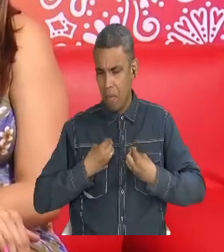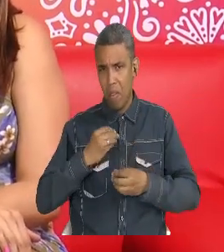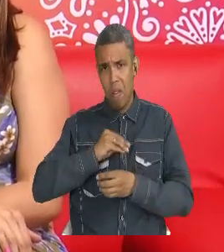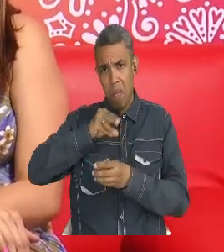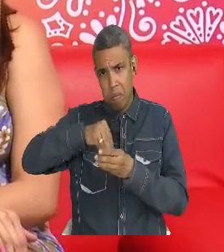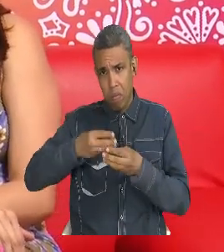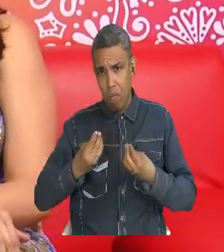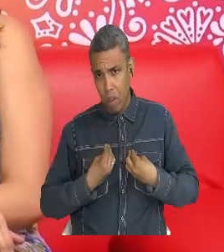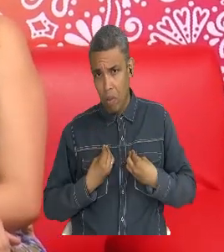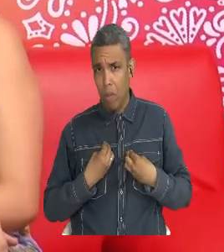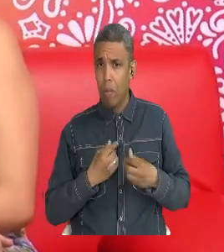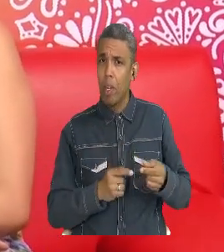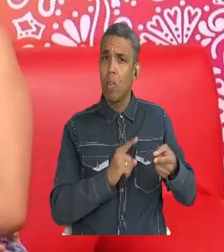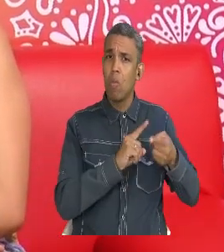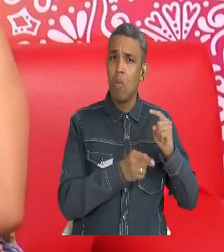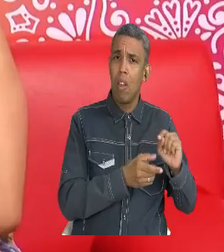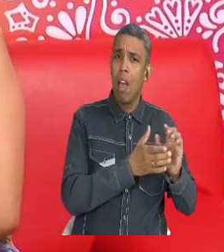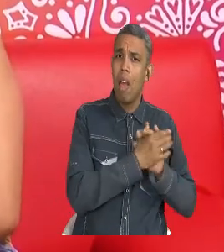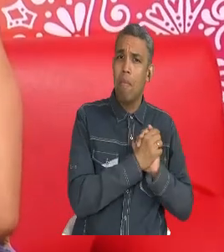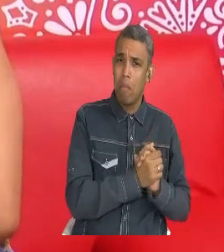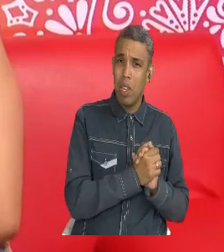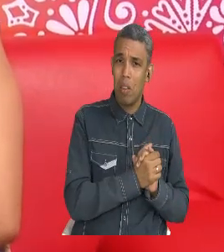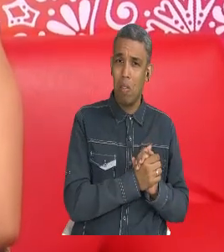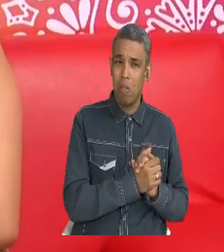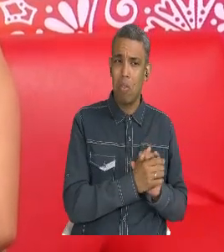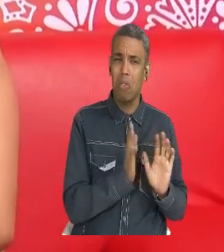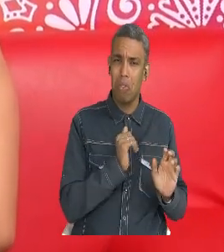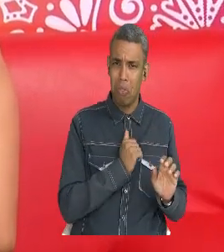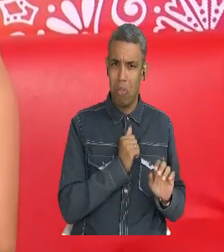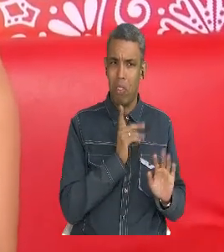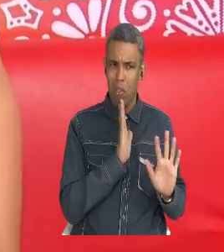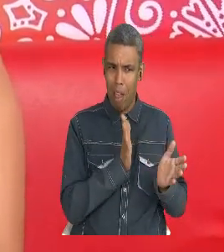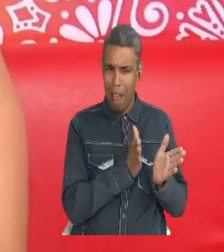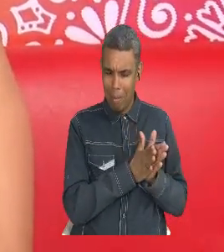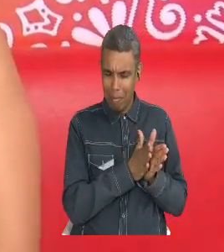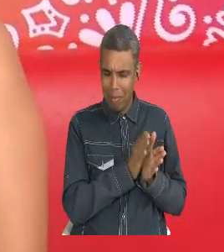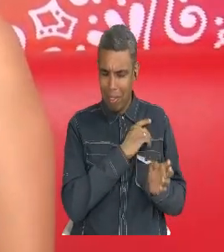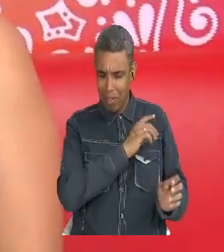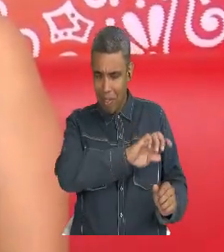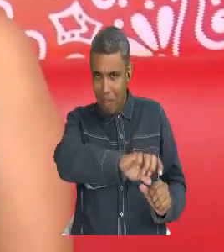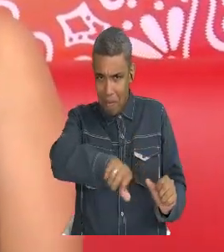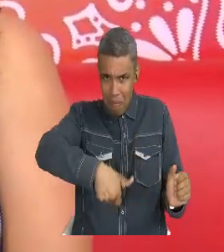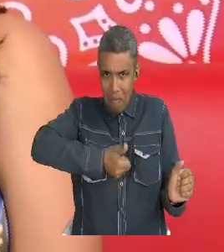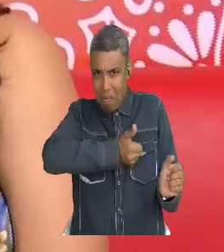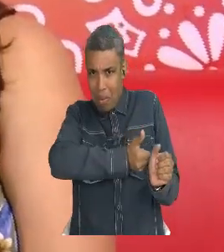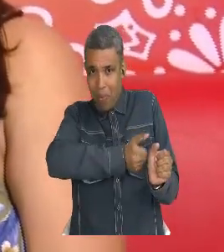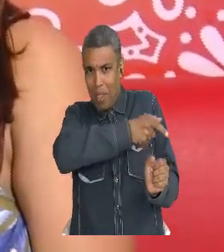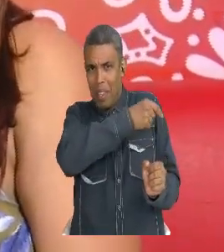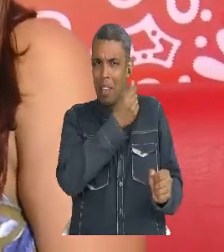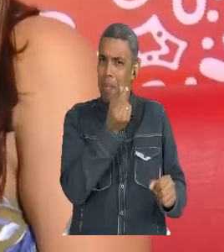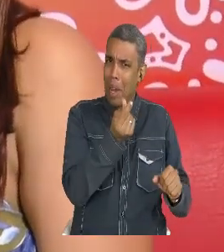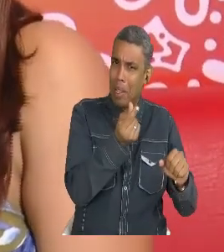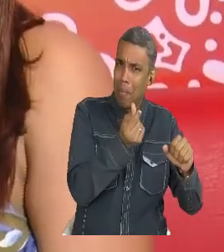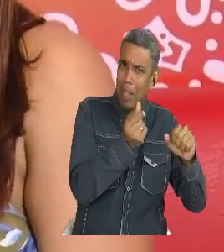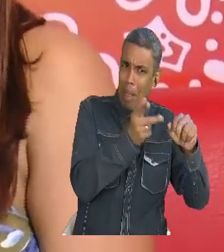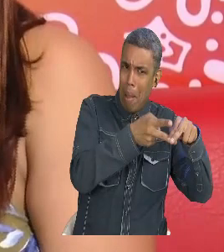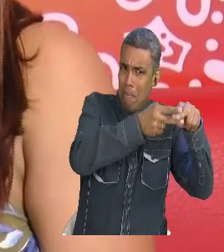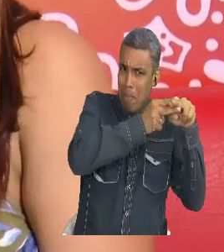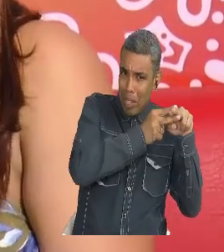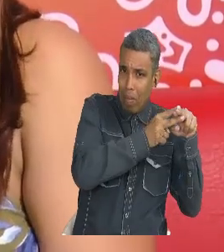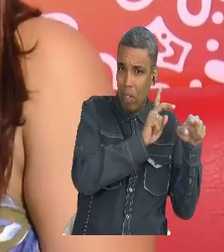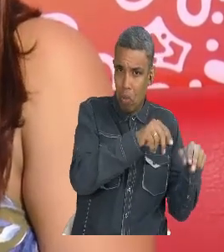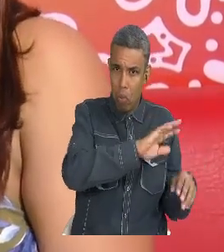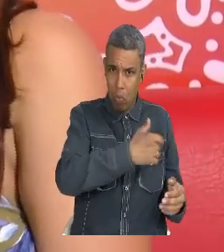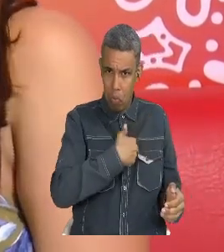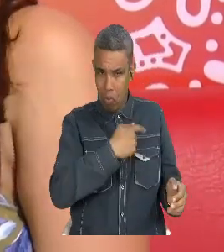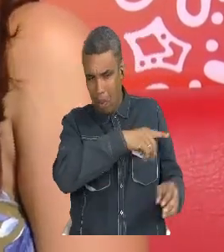Bueno, para este tipo de situaciones hay una figura que se denomina patrimonio familiar. Sí, esta figura busca precisamente